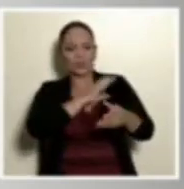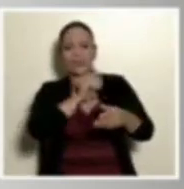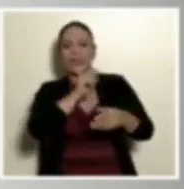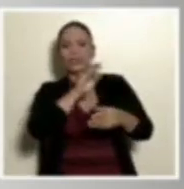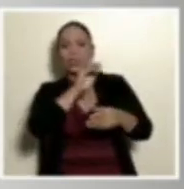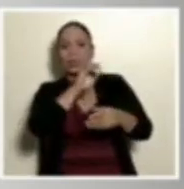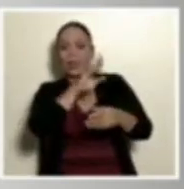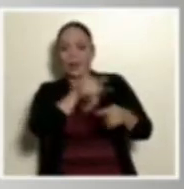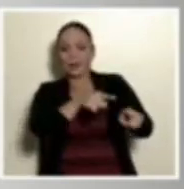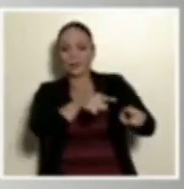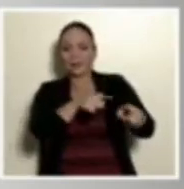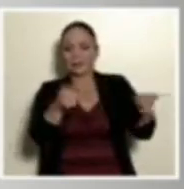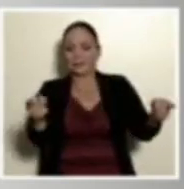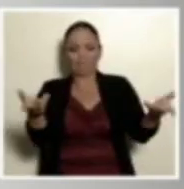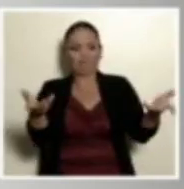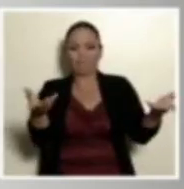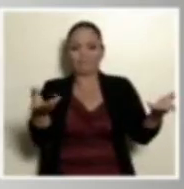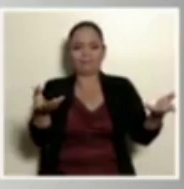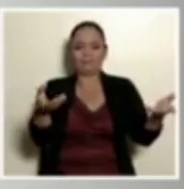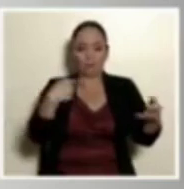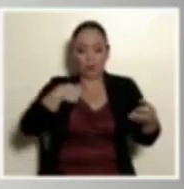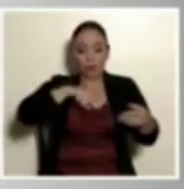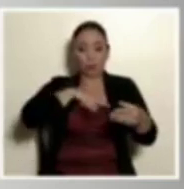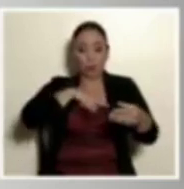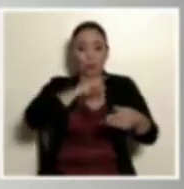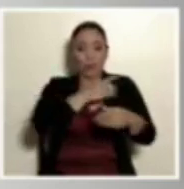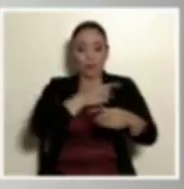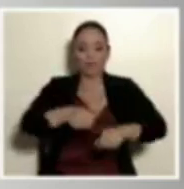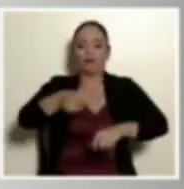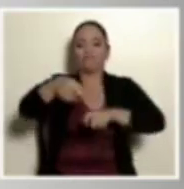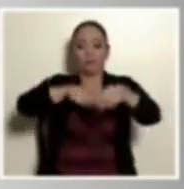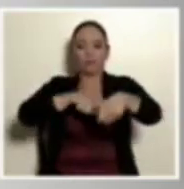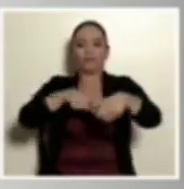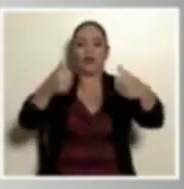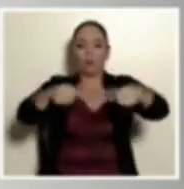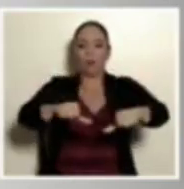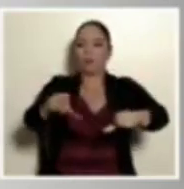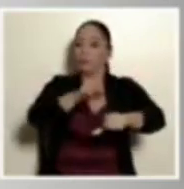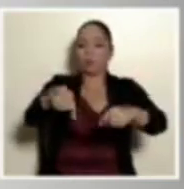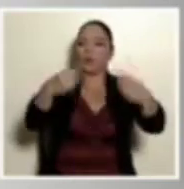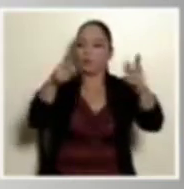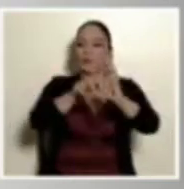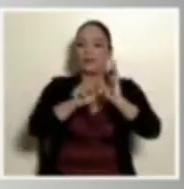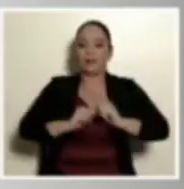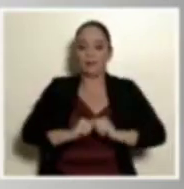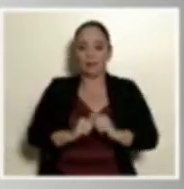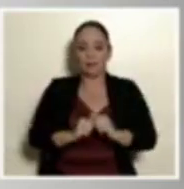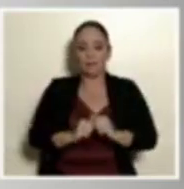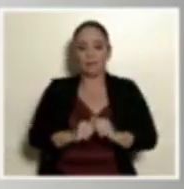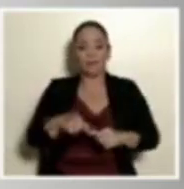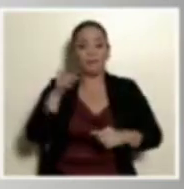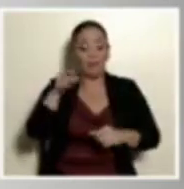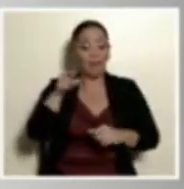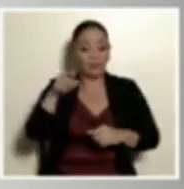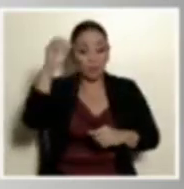ese acuerdo porque va contra la ley. Y ese acuerdo fue el que permitió que un criterio